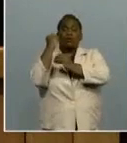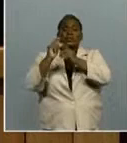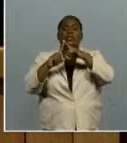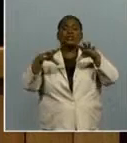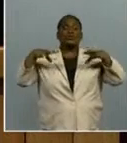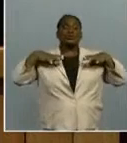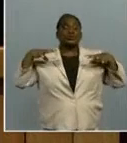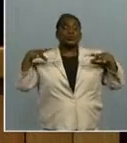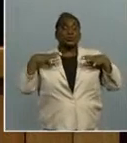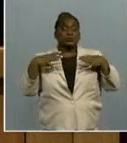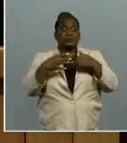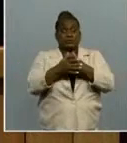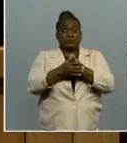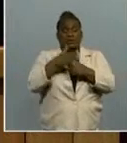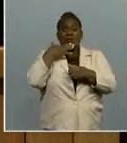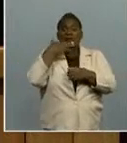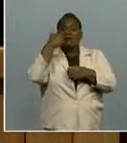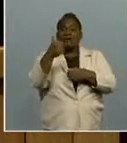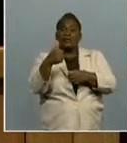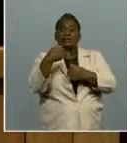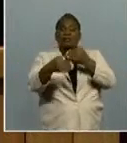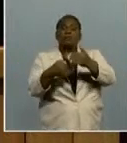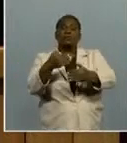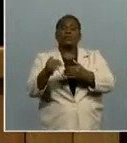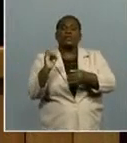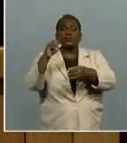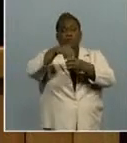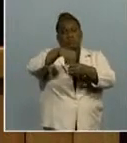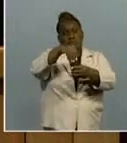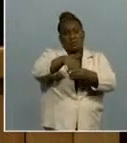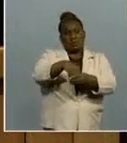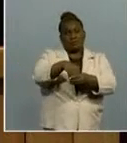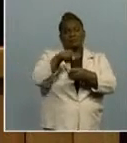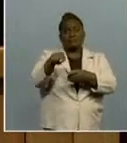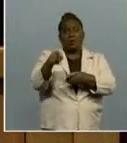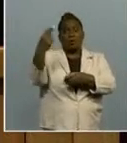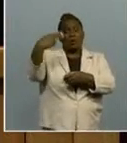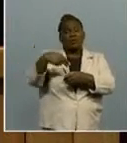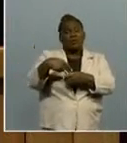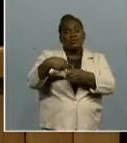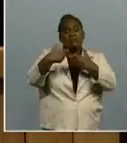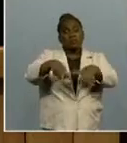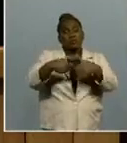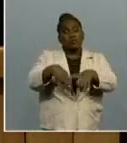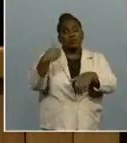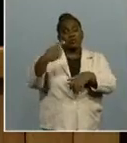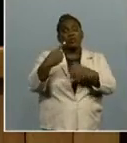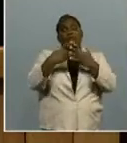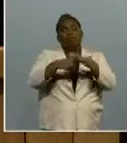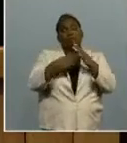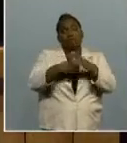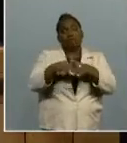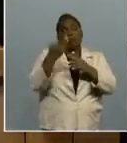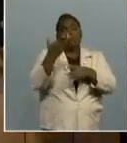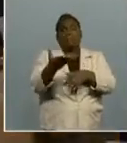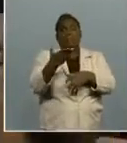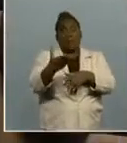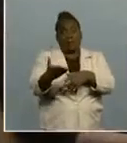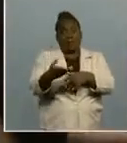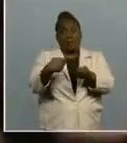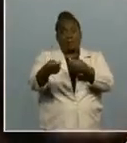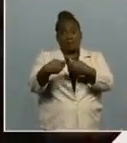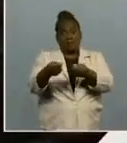la eficiencia en el proceso inversionista la orientación de la producción nacional a resolver las demandas del mercado